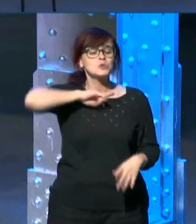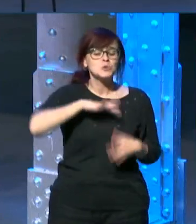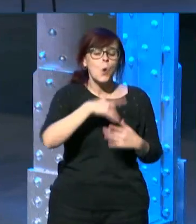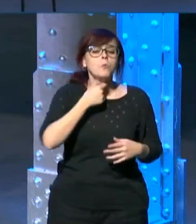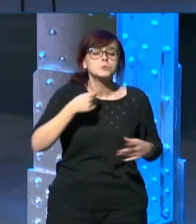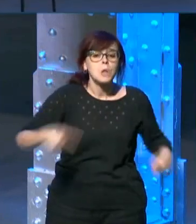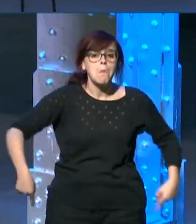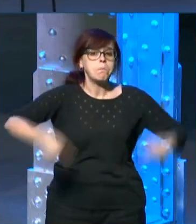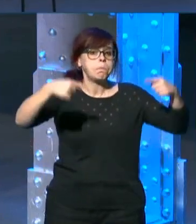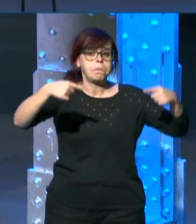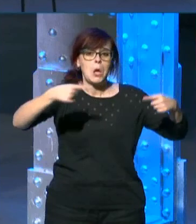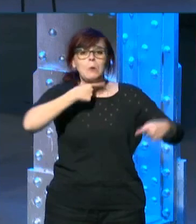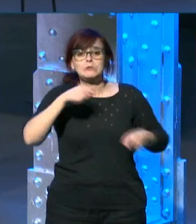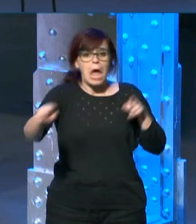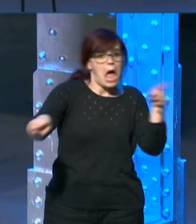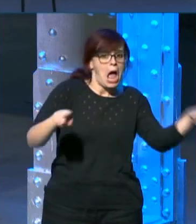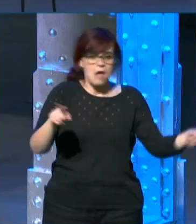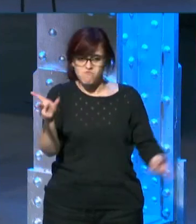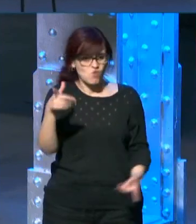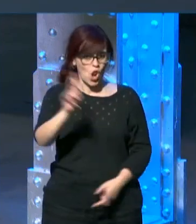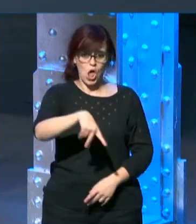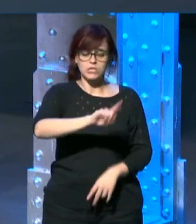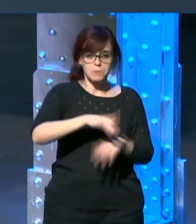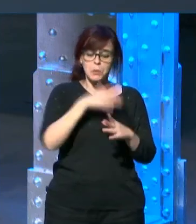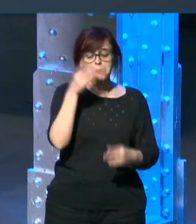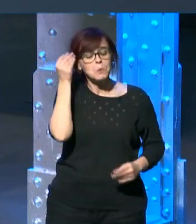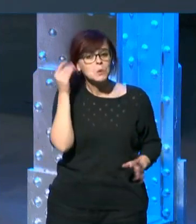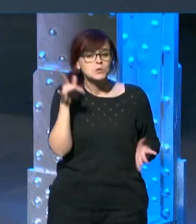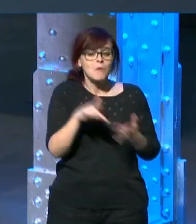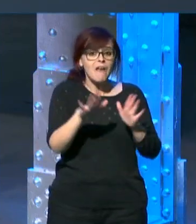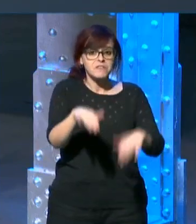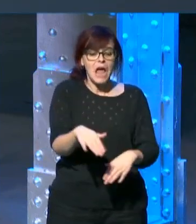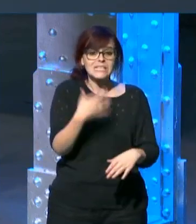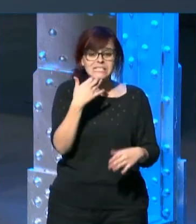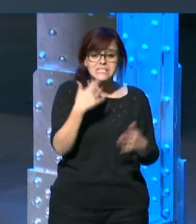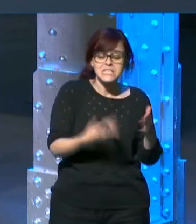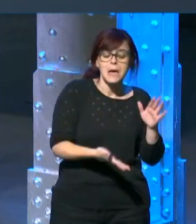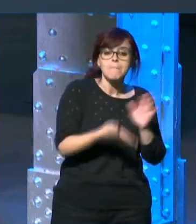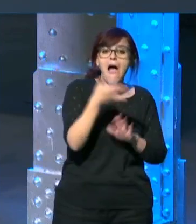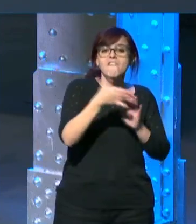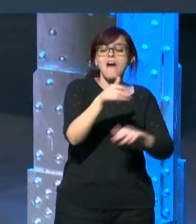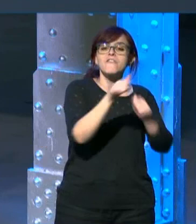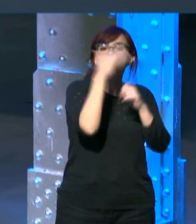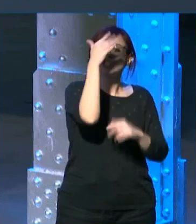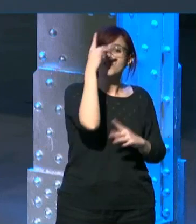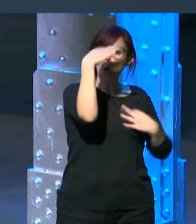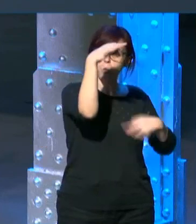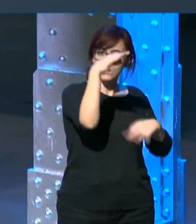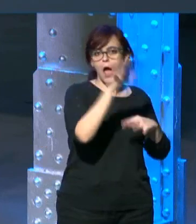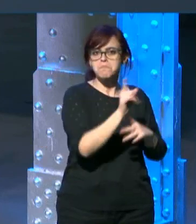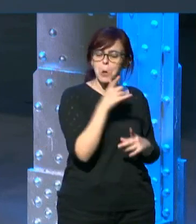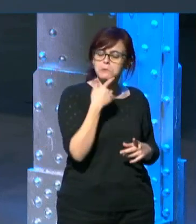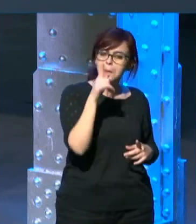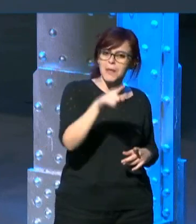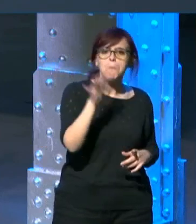abrir eso. Y yo creo que eso es muy bueno, ¿no? Porque al final eso enriquece, ¿no? El que no exista una corriente única, sino que tensemos un poco la cuerda